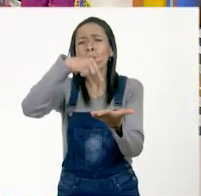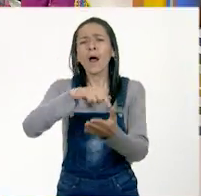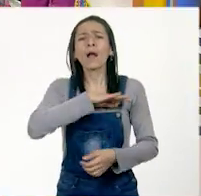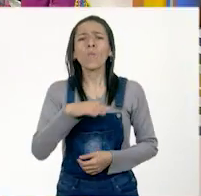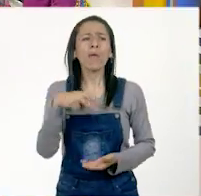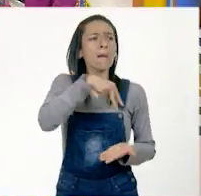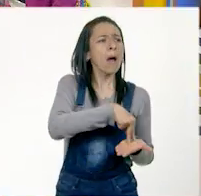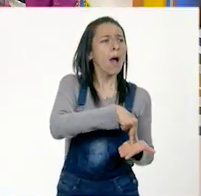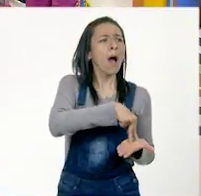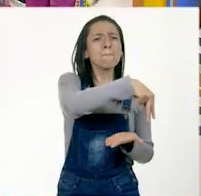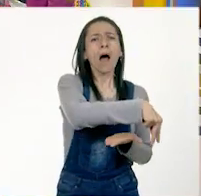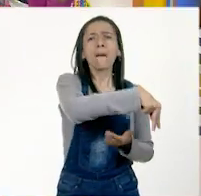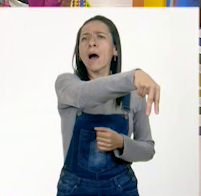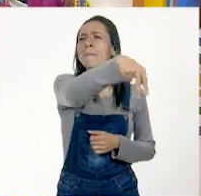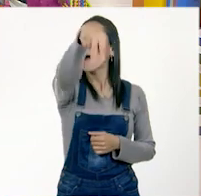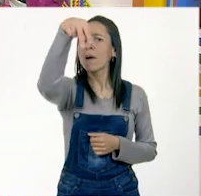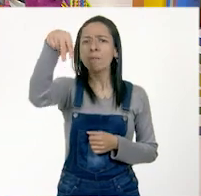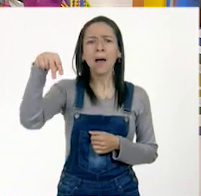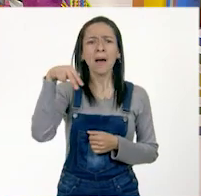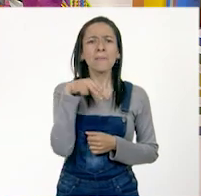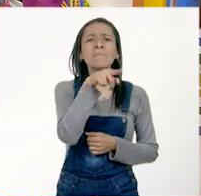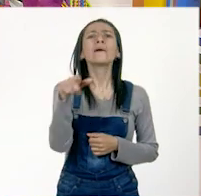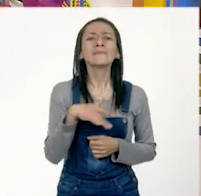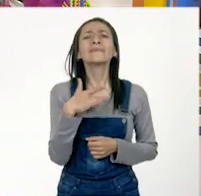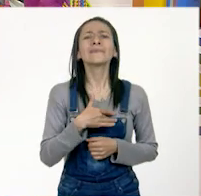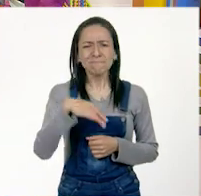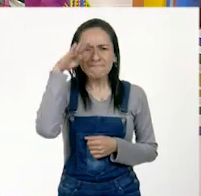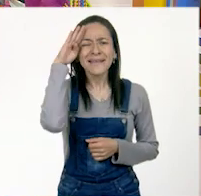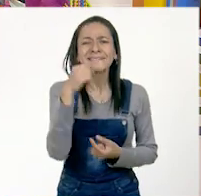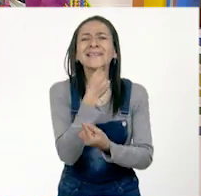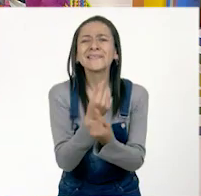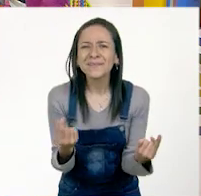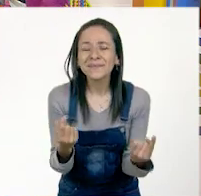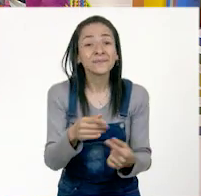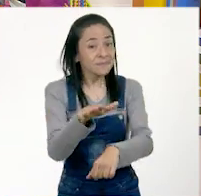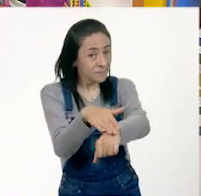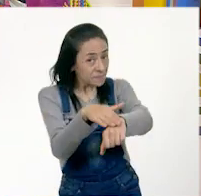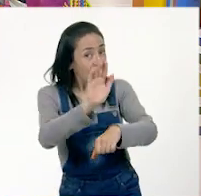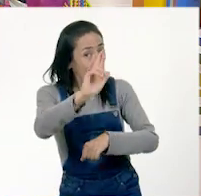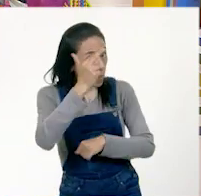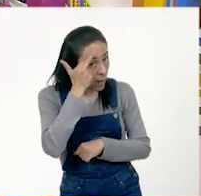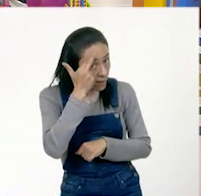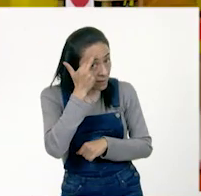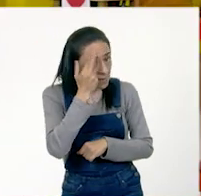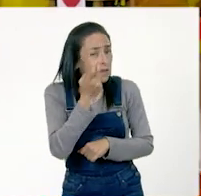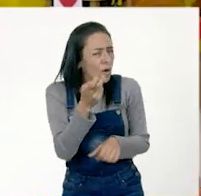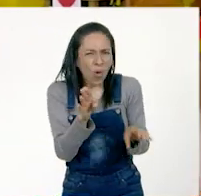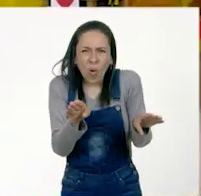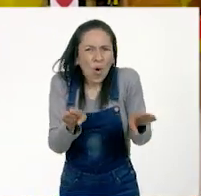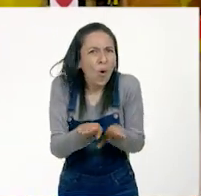parece, niños? ¿Qué les parece, niñas? Porque además recuerden que todo está está en la